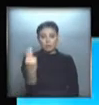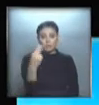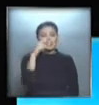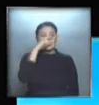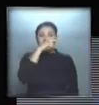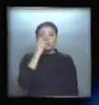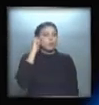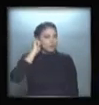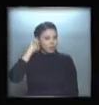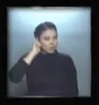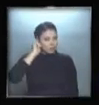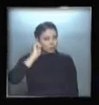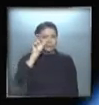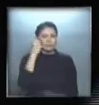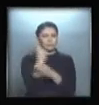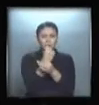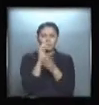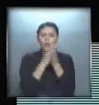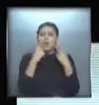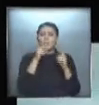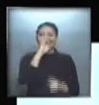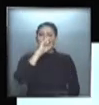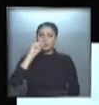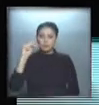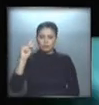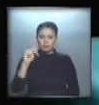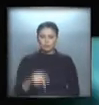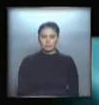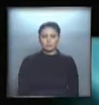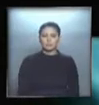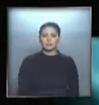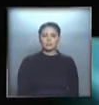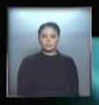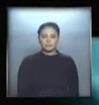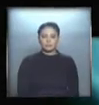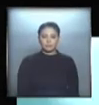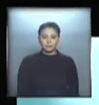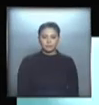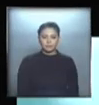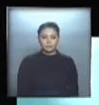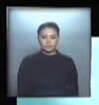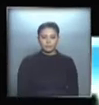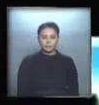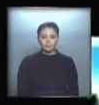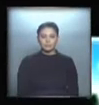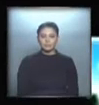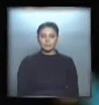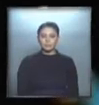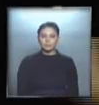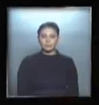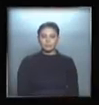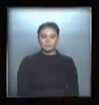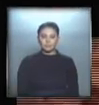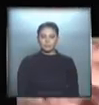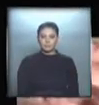a los 71 años, un ícono del rock, falleció Lou Reed. Such a perfect day.